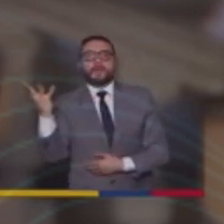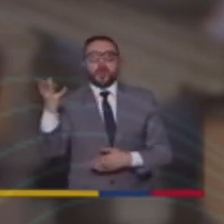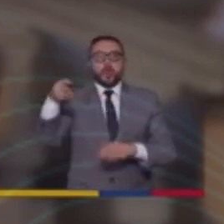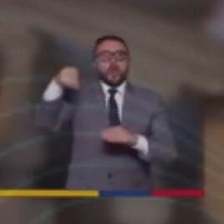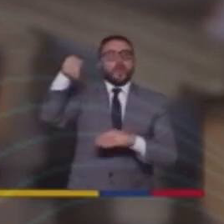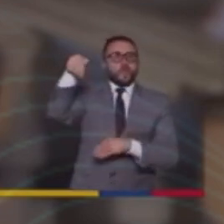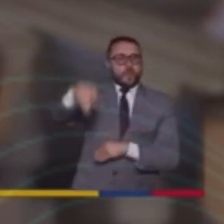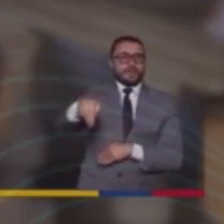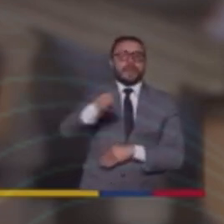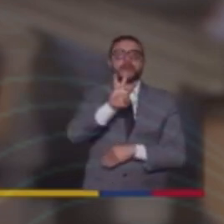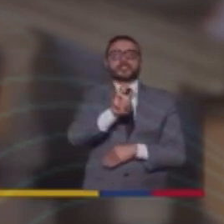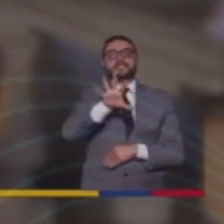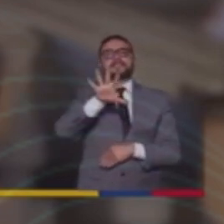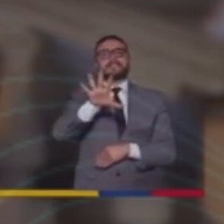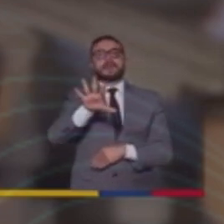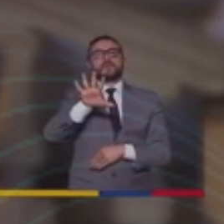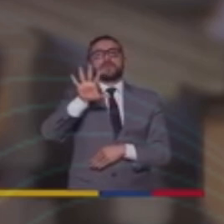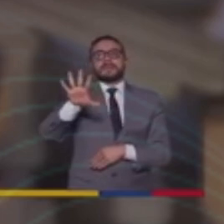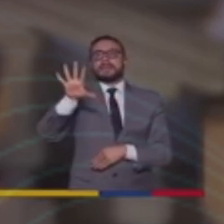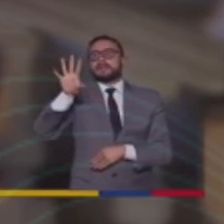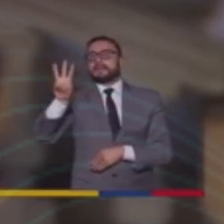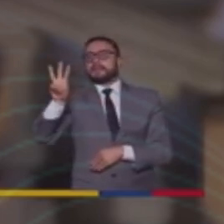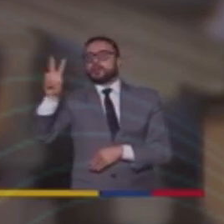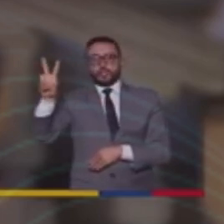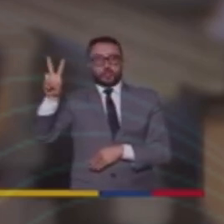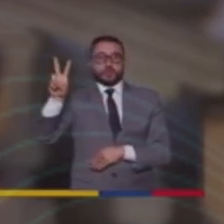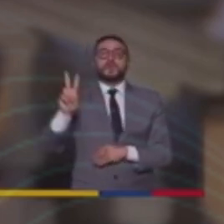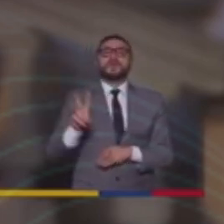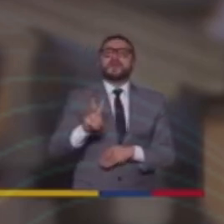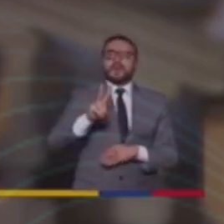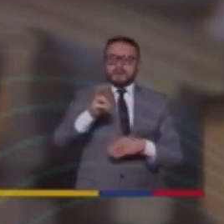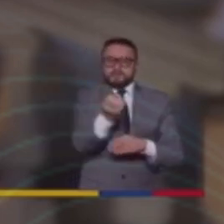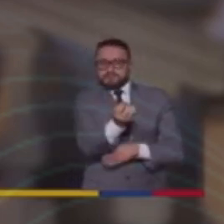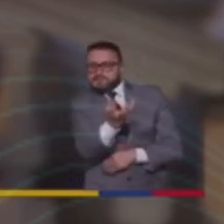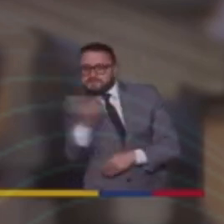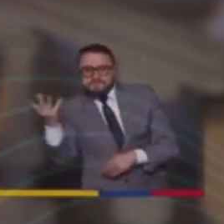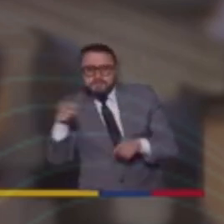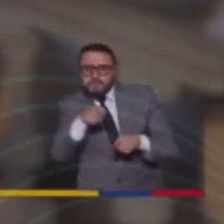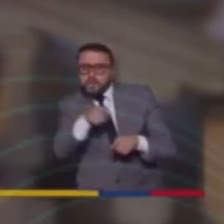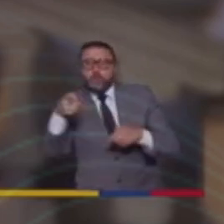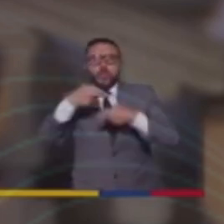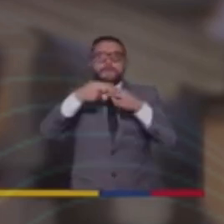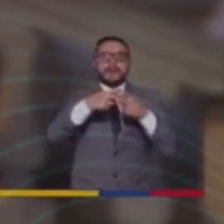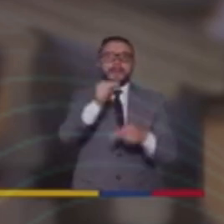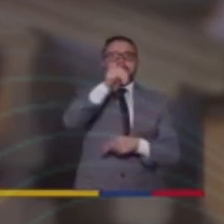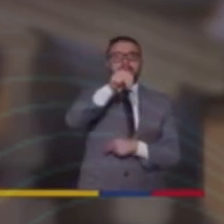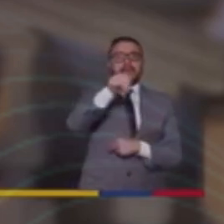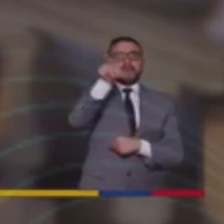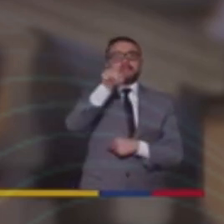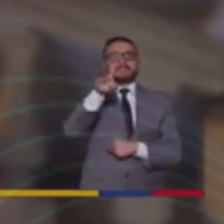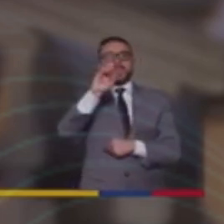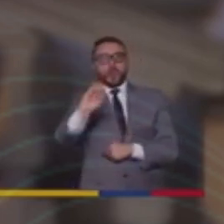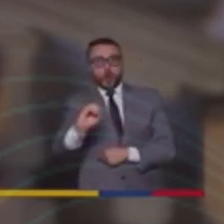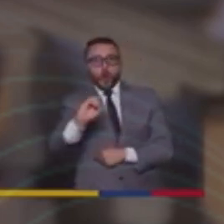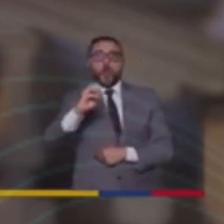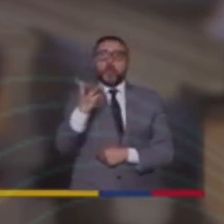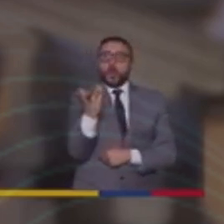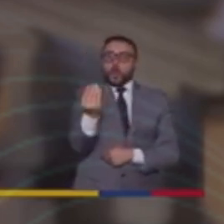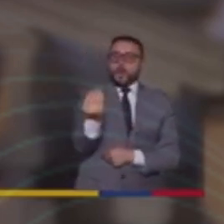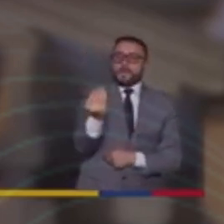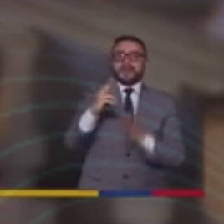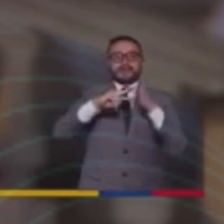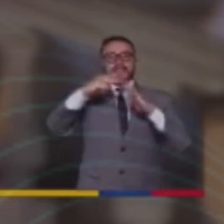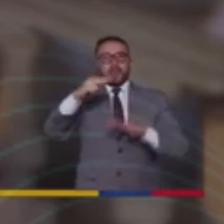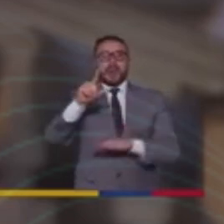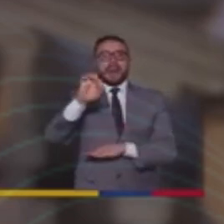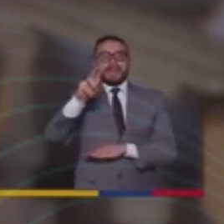Forero resalta que esta narrativa es peligrosa porque socava la legitimidad de las investigaciones y crea un clima